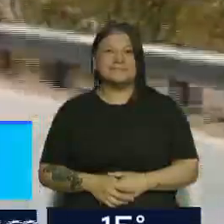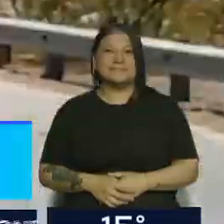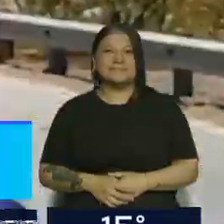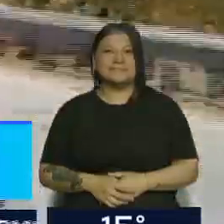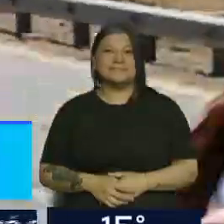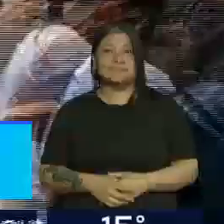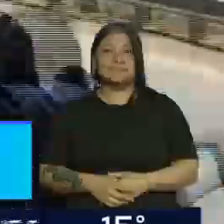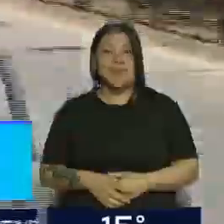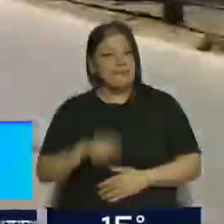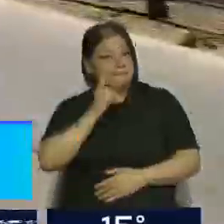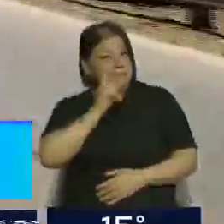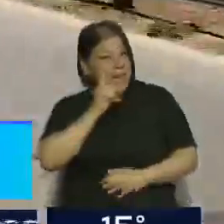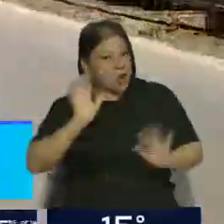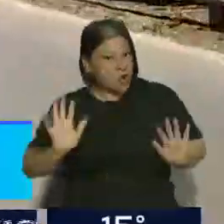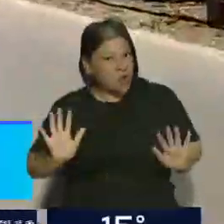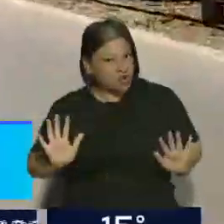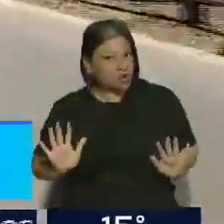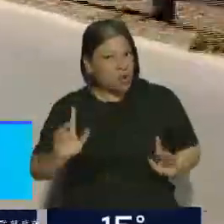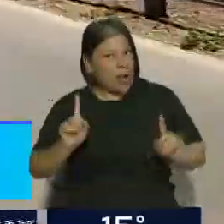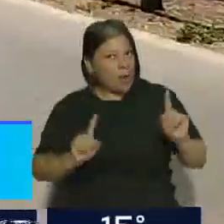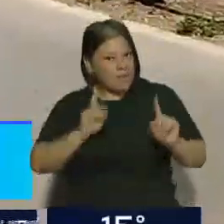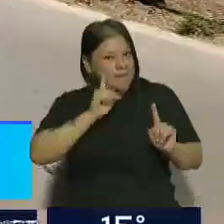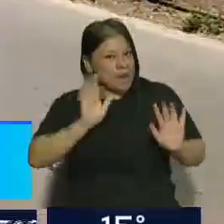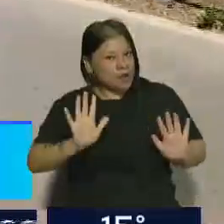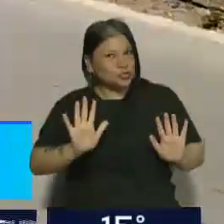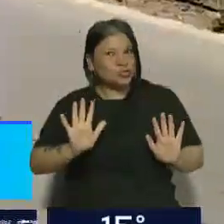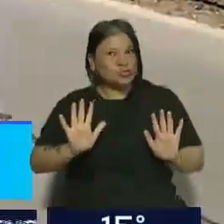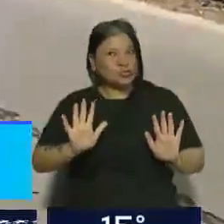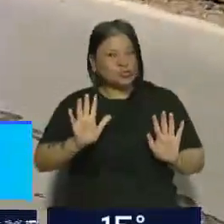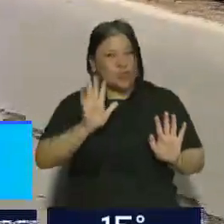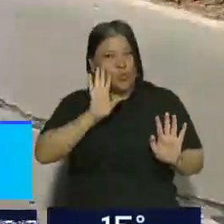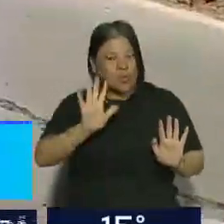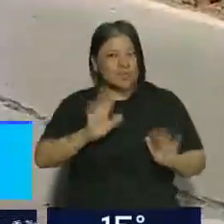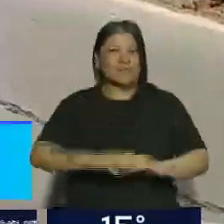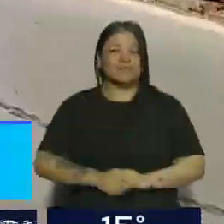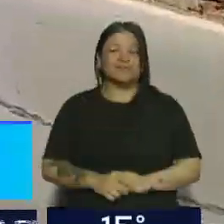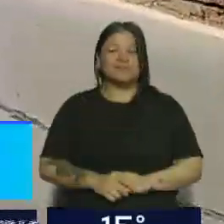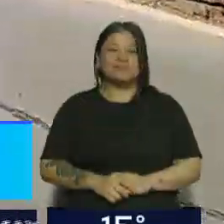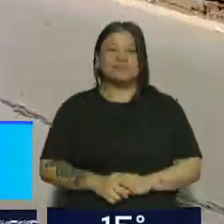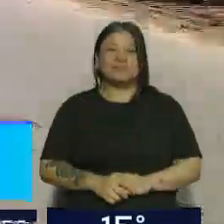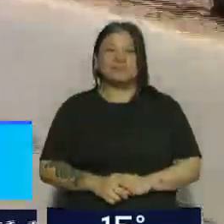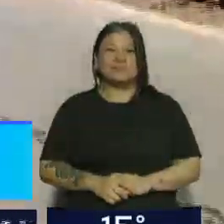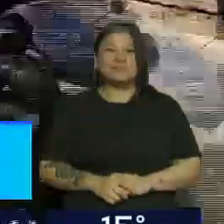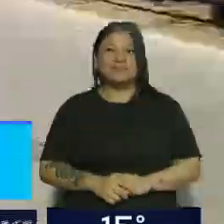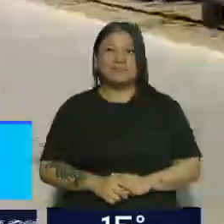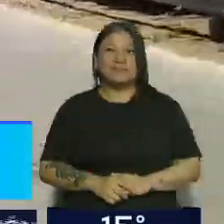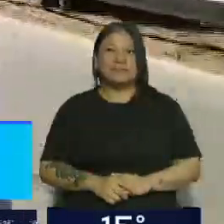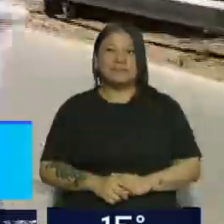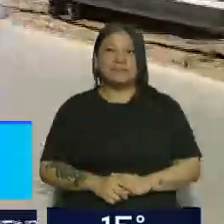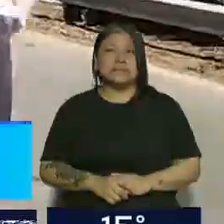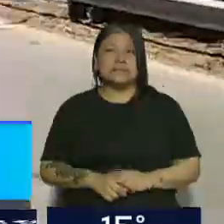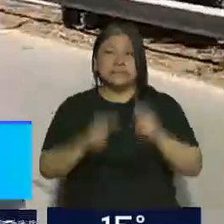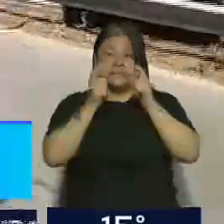Bueno, mirá, en medio peligroso lo que están haciendo algunos, te digo. No me quiero poner acá en maestra ciruela, pero... debe ser difícil controlar